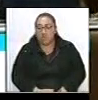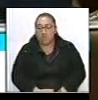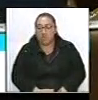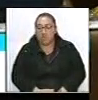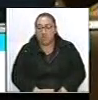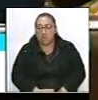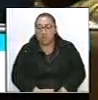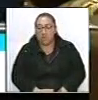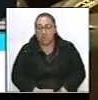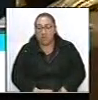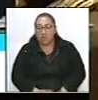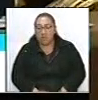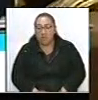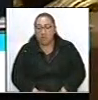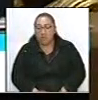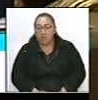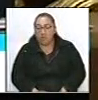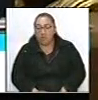señor Comedio, por favor.